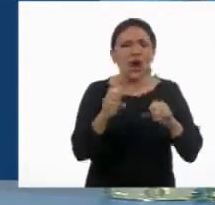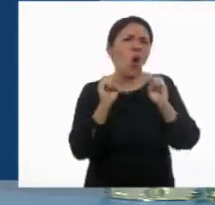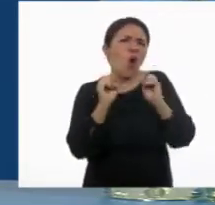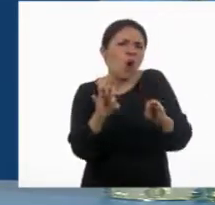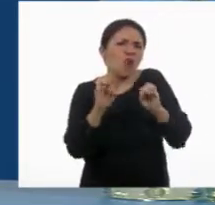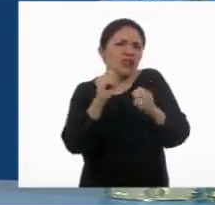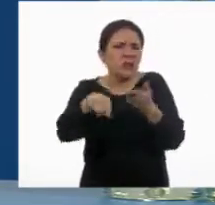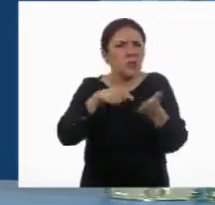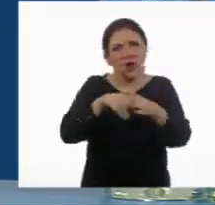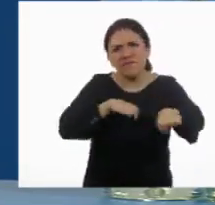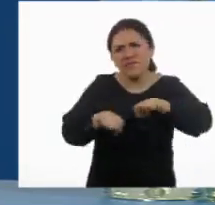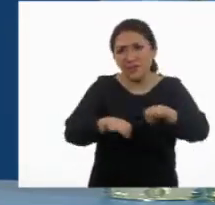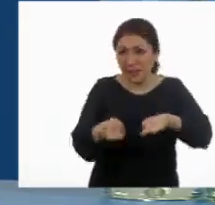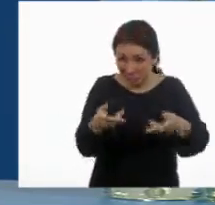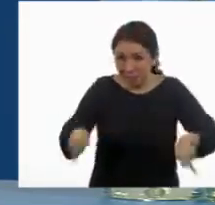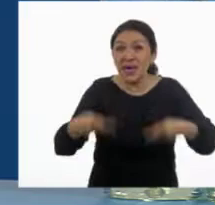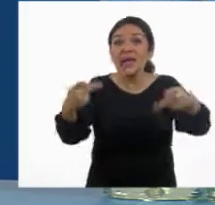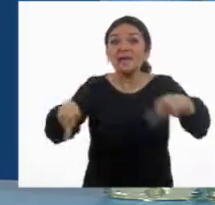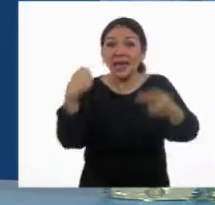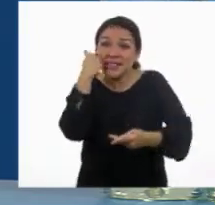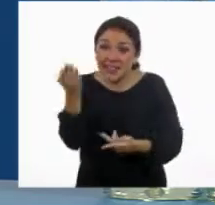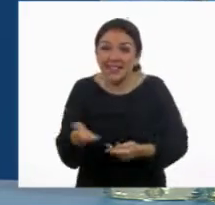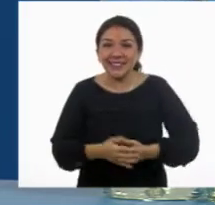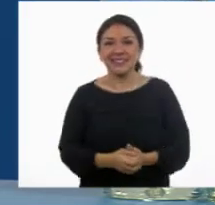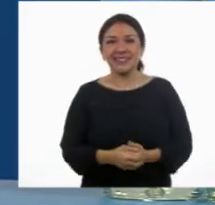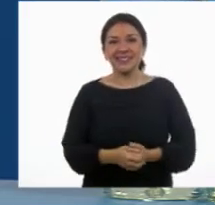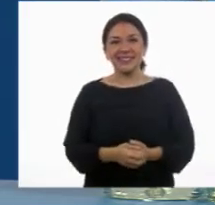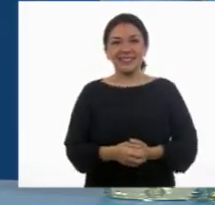oficina. ¡Llévelo, llévelo!